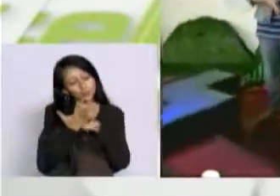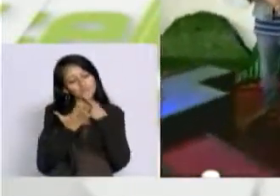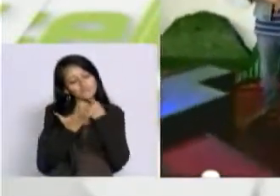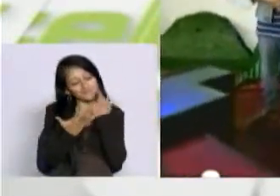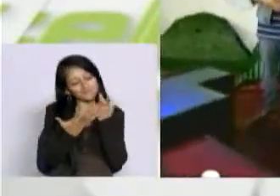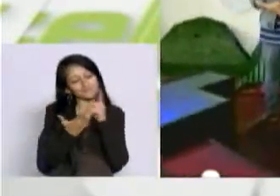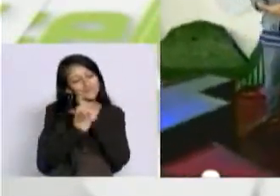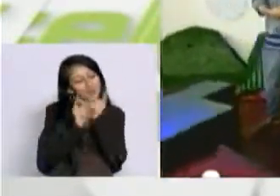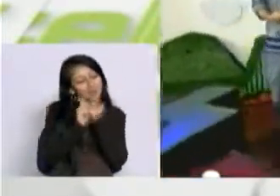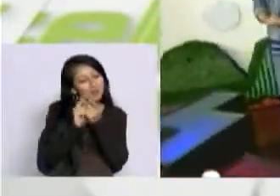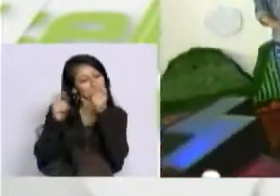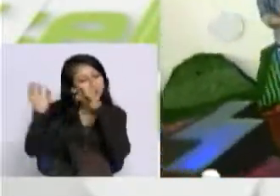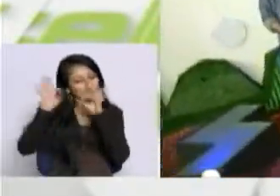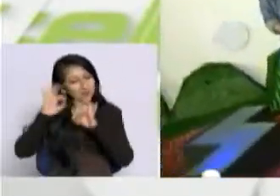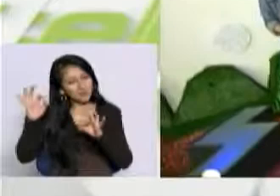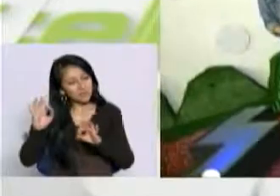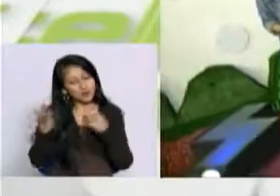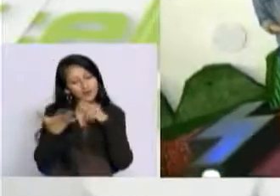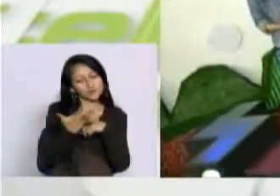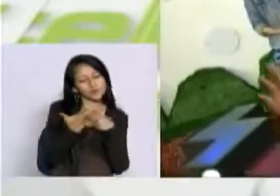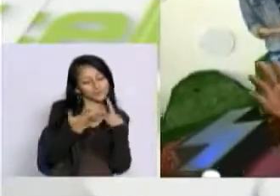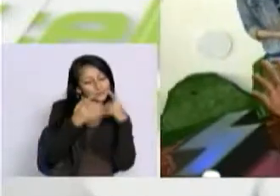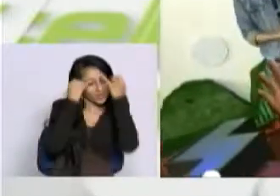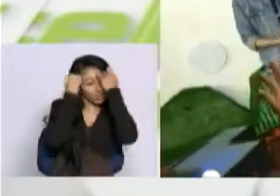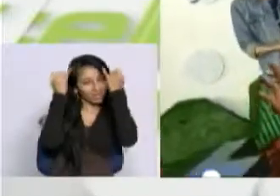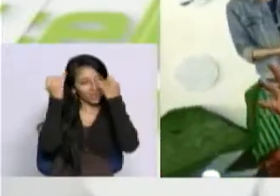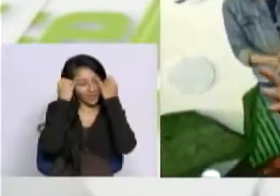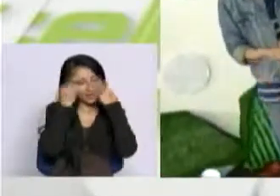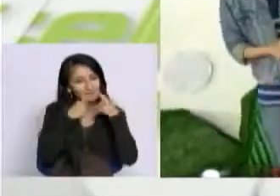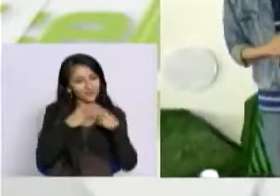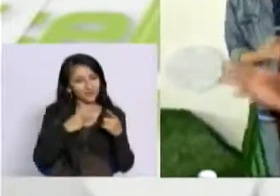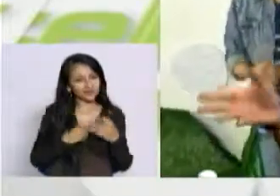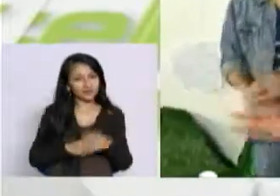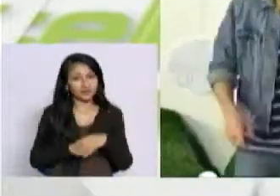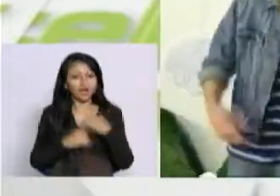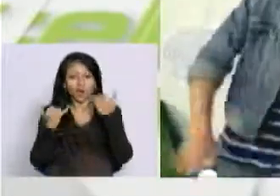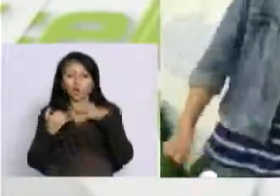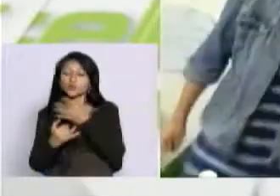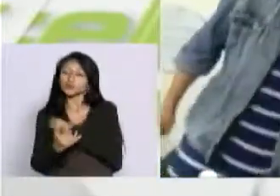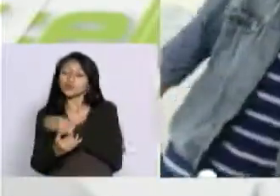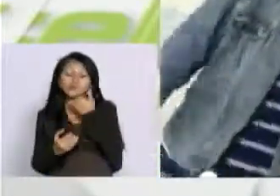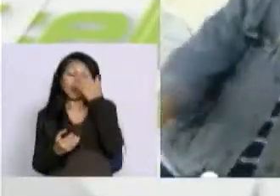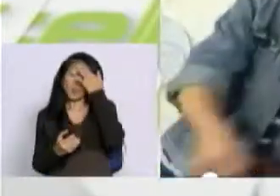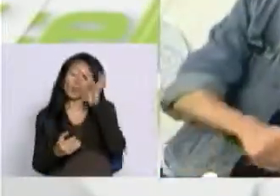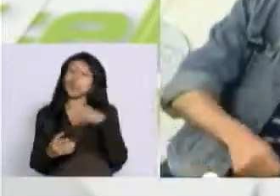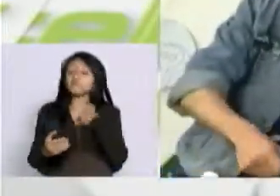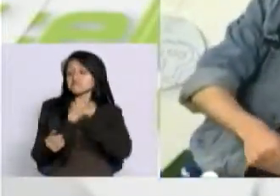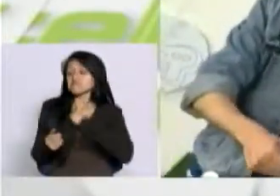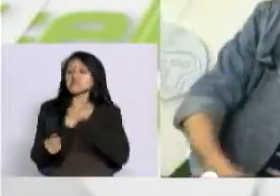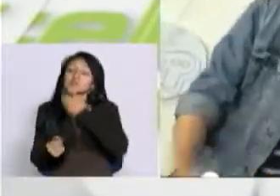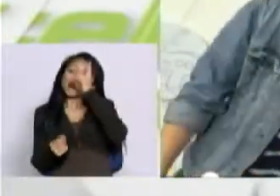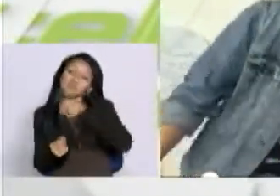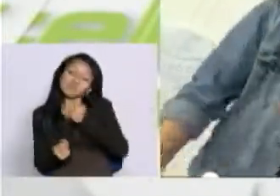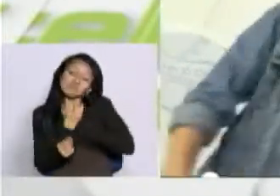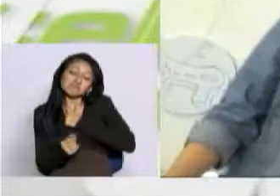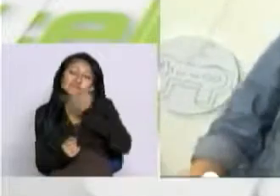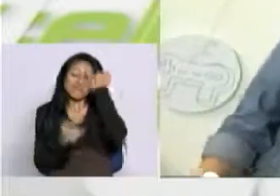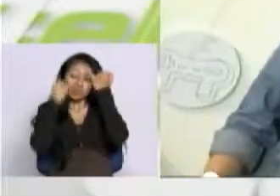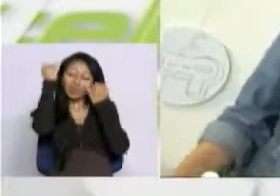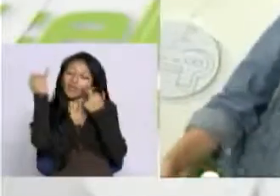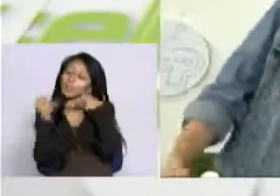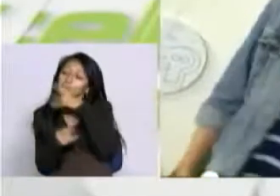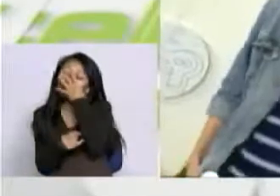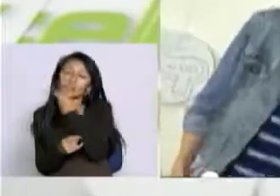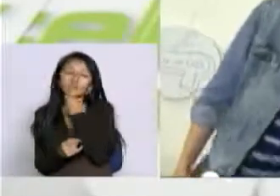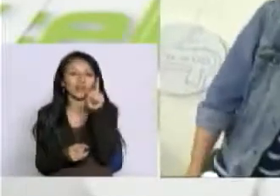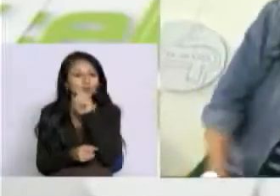fue que queremos integrar estas nuevas secciones. Nosotros no tomamos como, ay sí, qué bueno, un cambio, vamos a hacerlo porque de este set nos parece bonito, porque